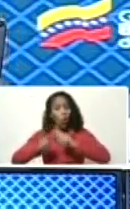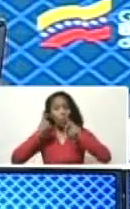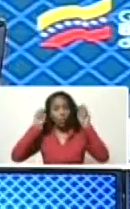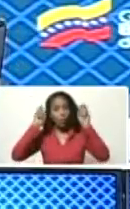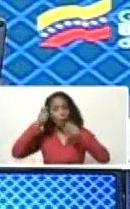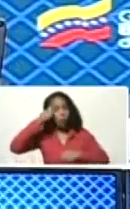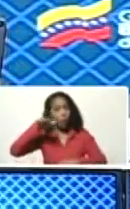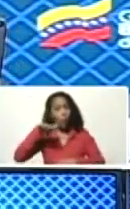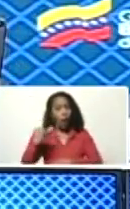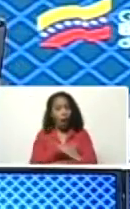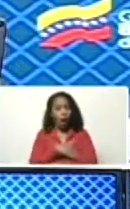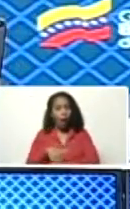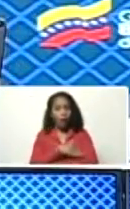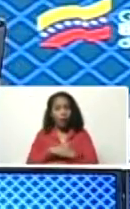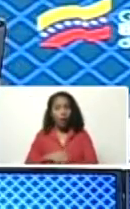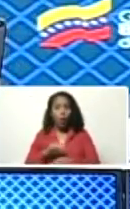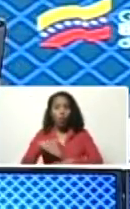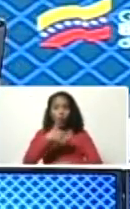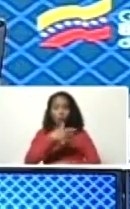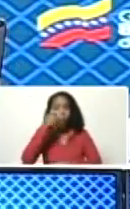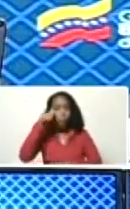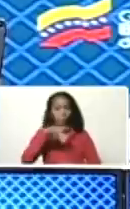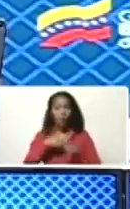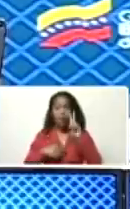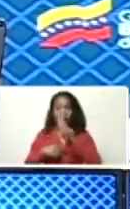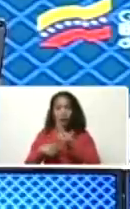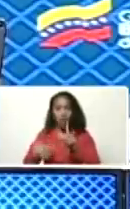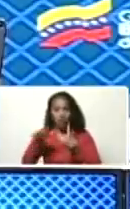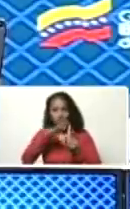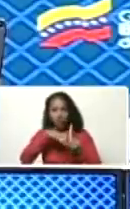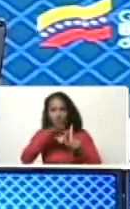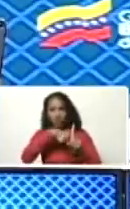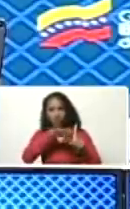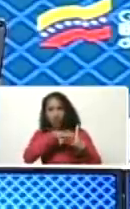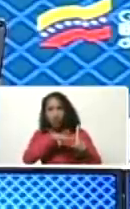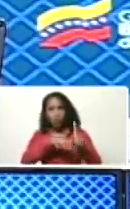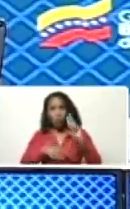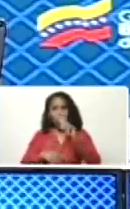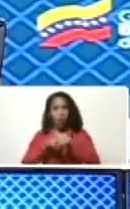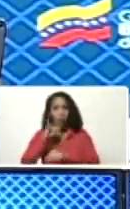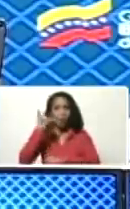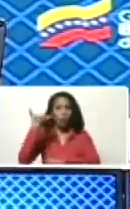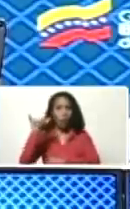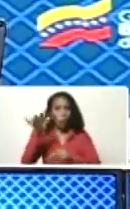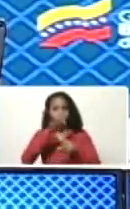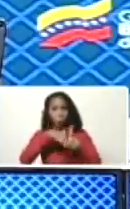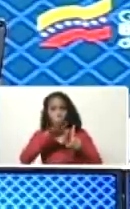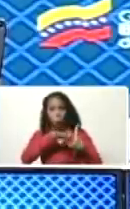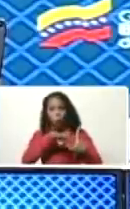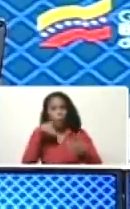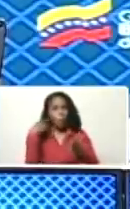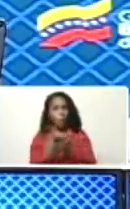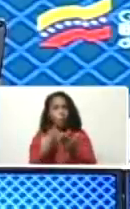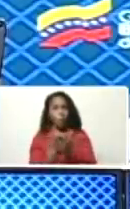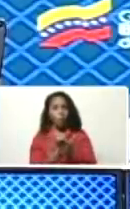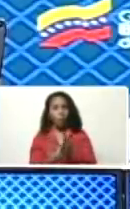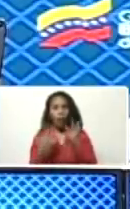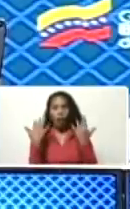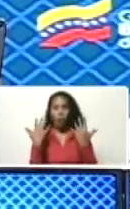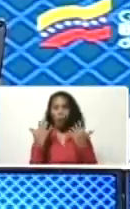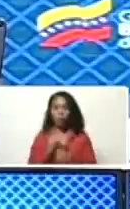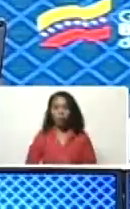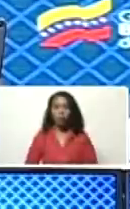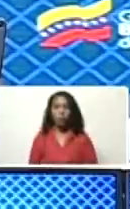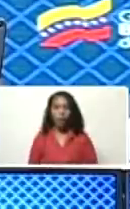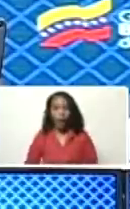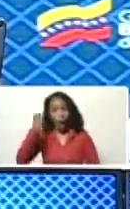en las calles? Cuando el pueblo veía la conspiración, cuando denunciamos la conspiración con pruebas en la mano,